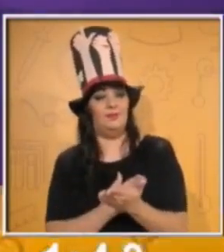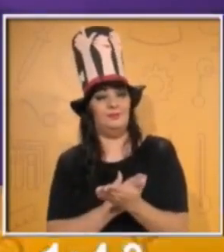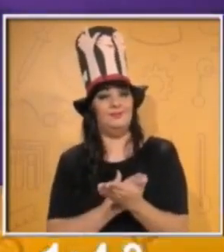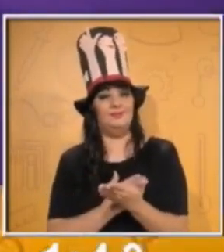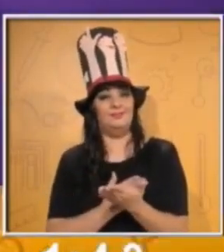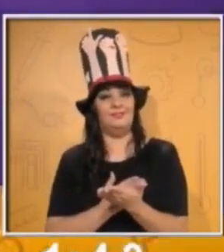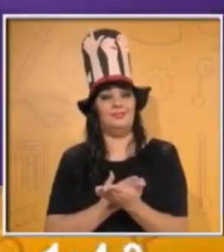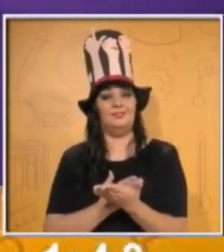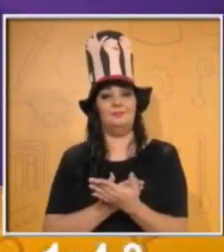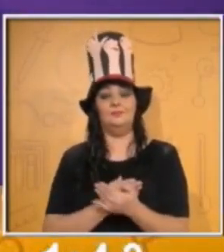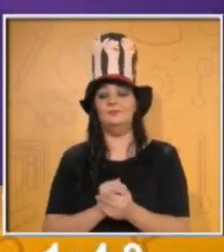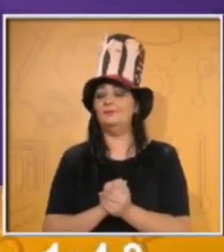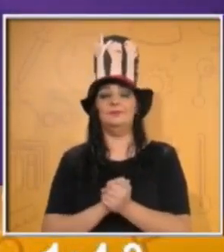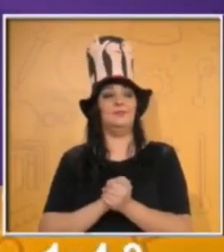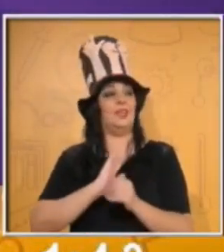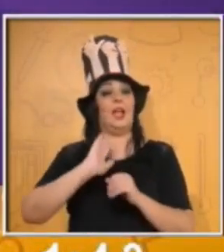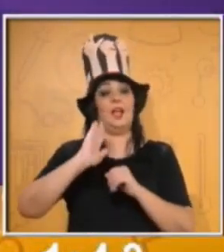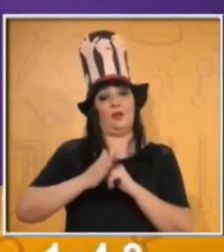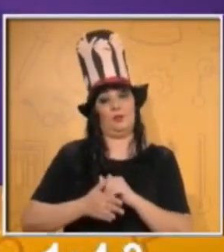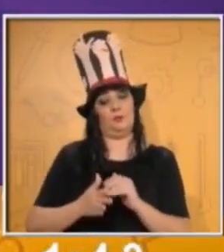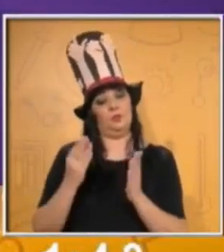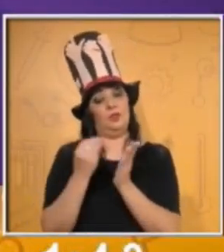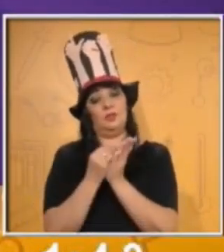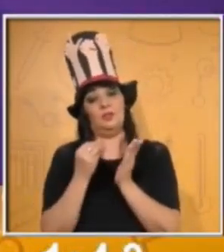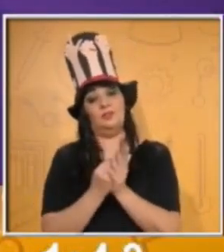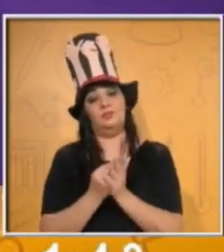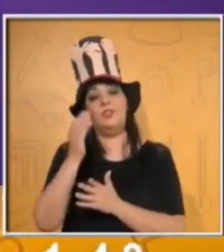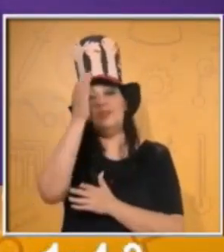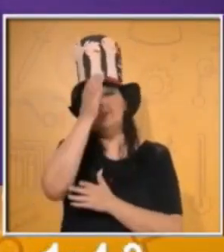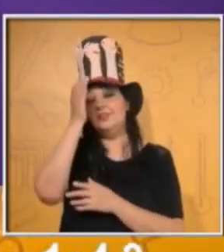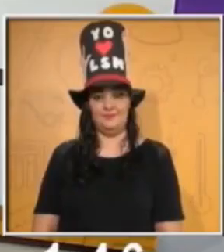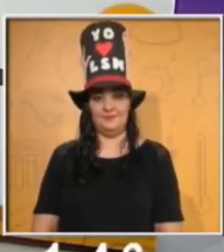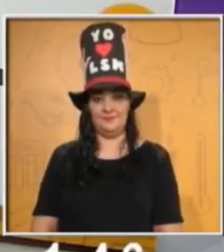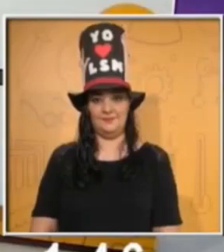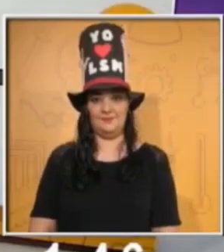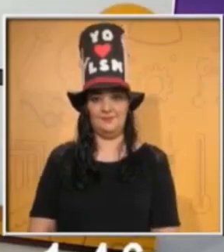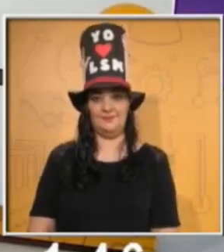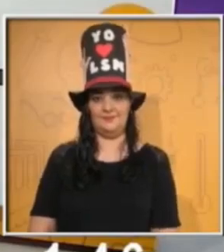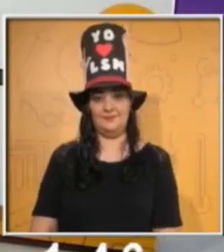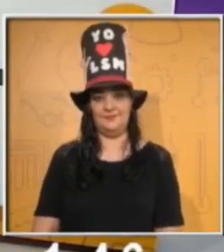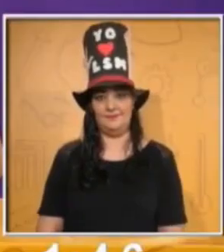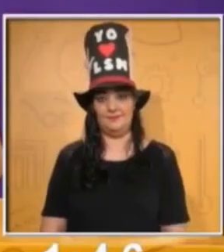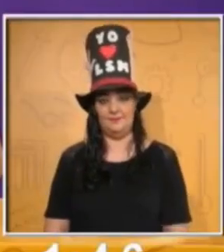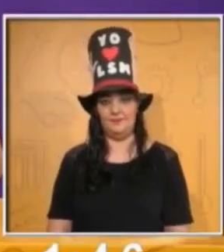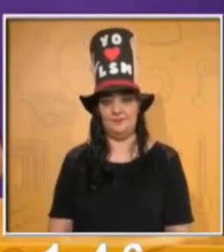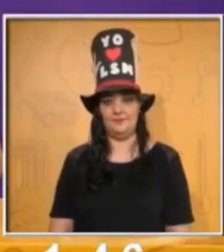esta manera llegamos al final de la clase de Ciencias Naturales.